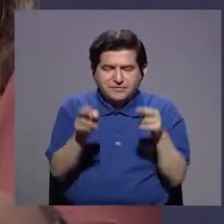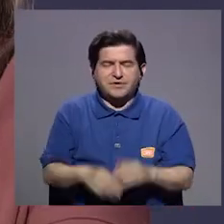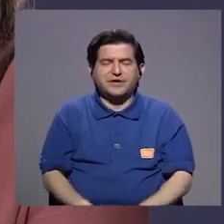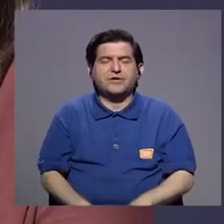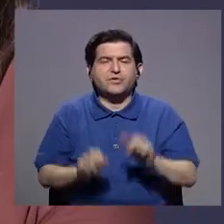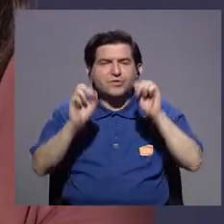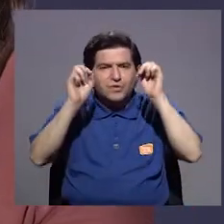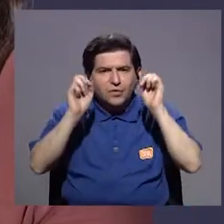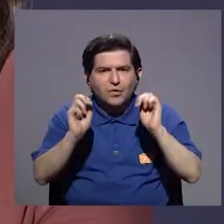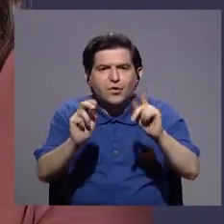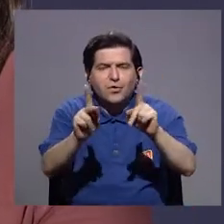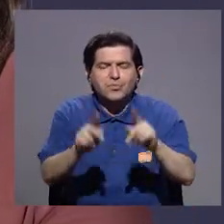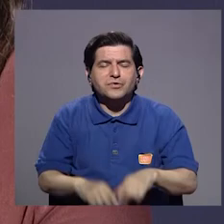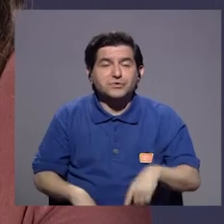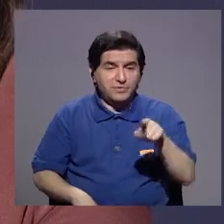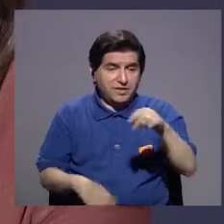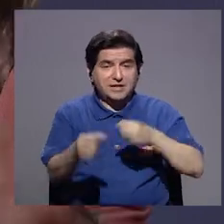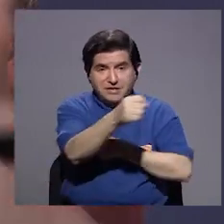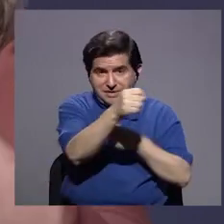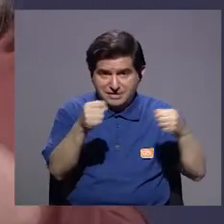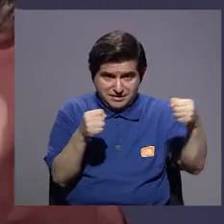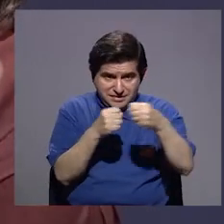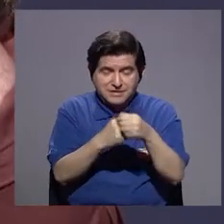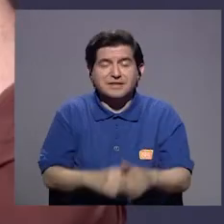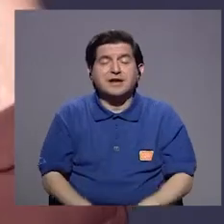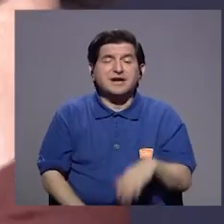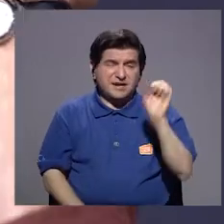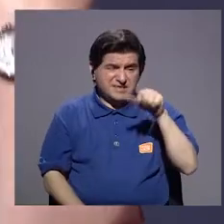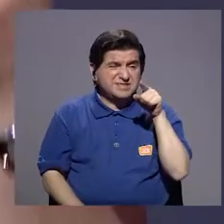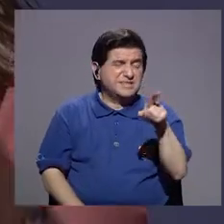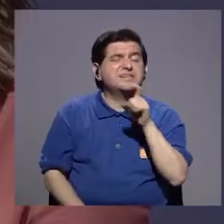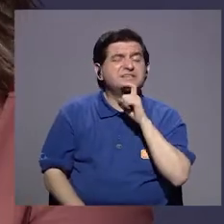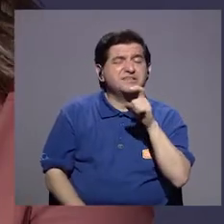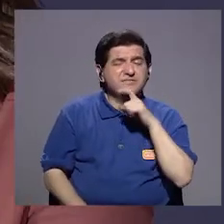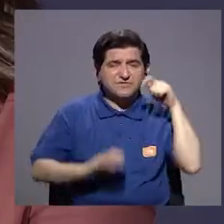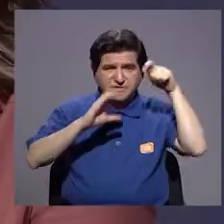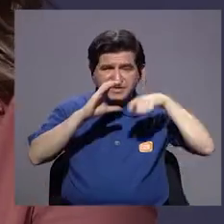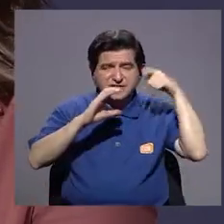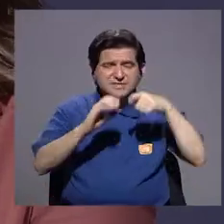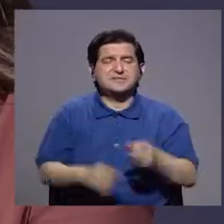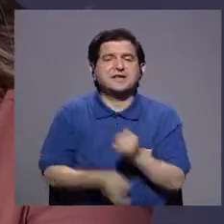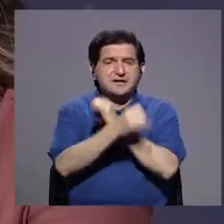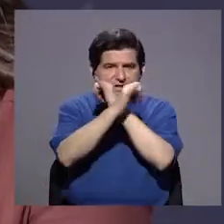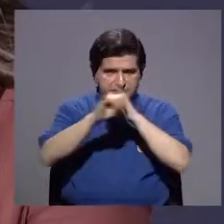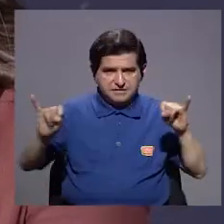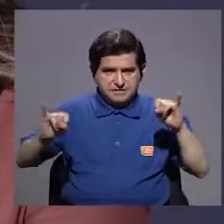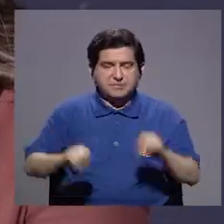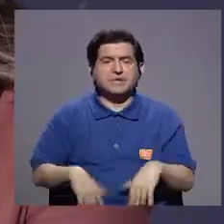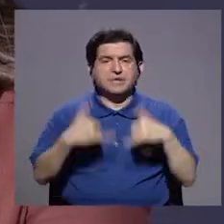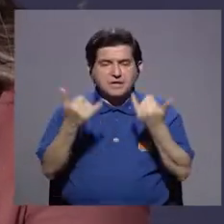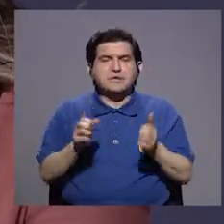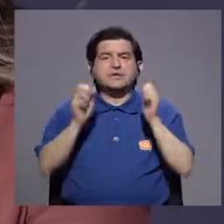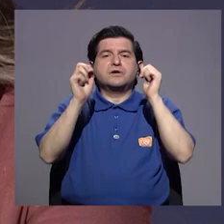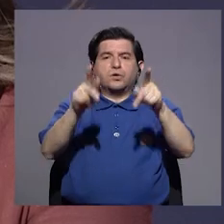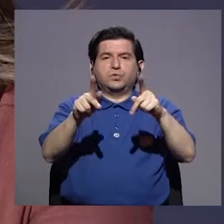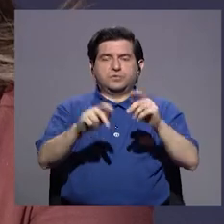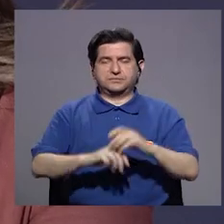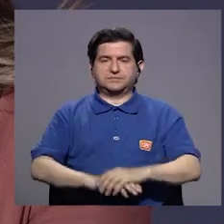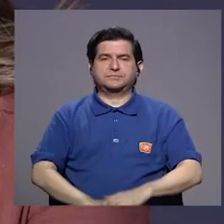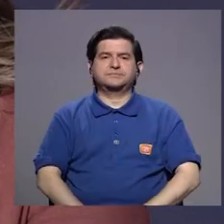tuvieran la oportunidad en estas salas, que ahí sí que difícilmente llega cine independiente, tuvieran esta